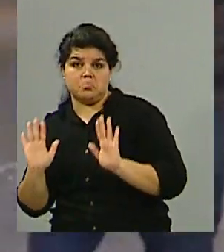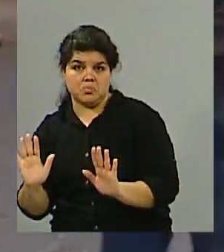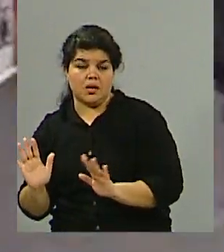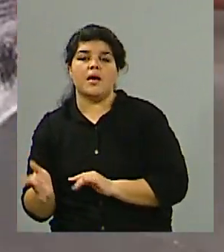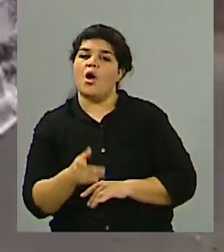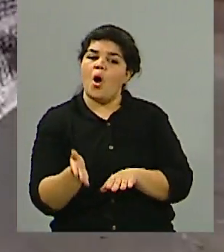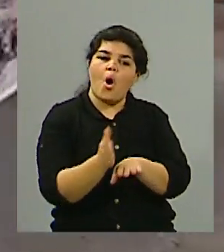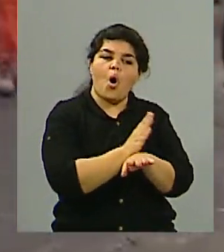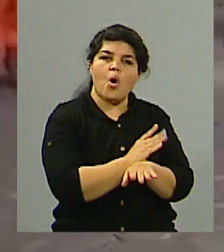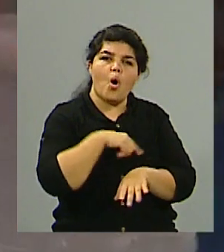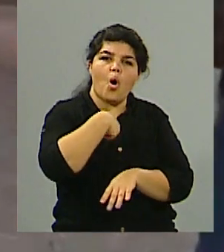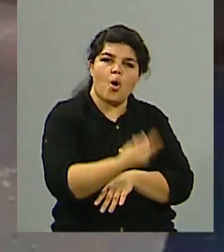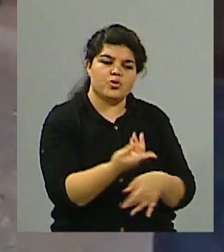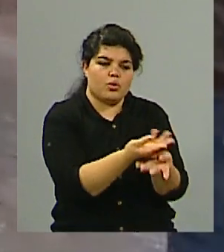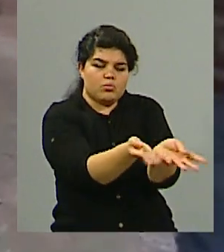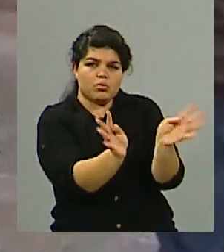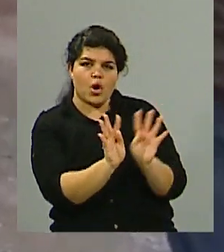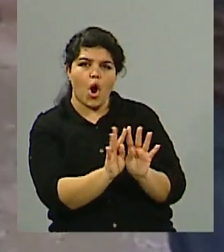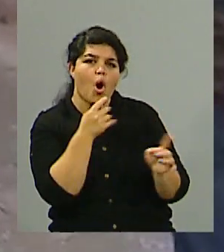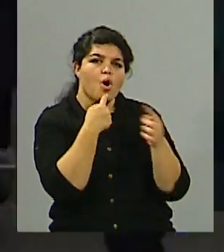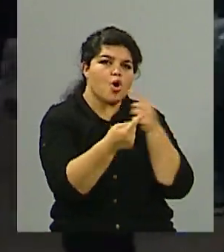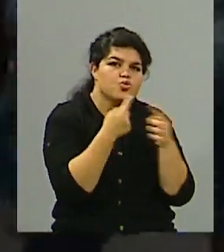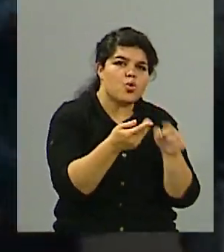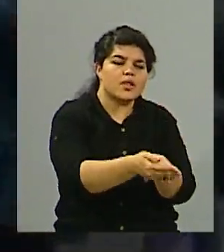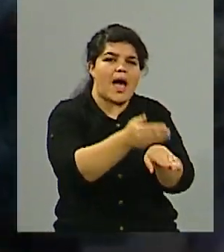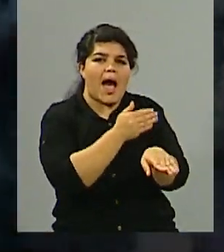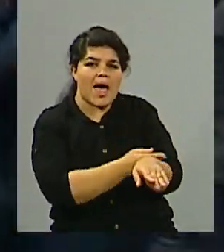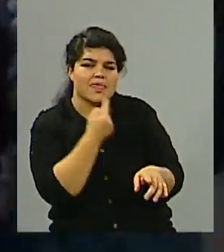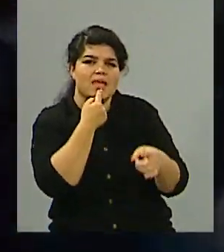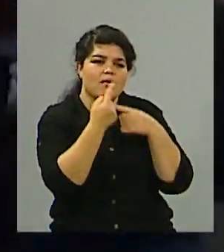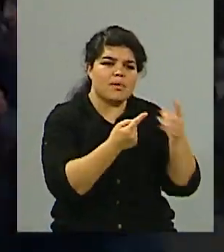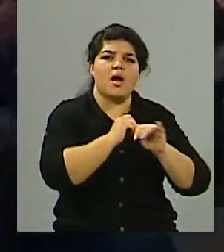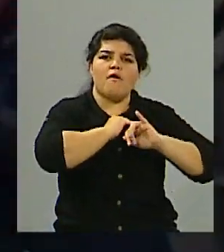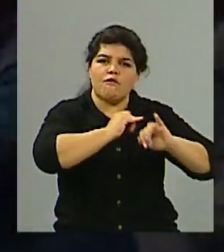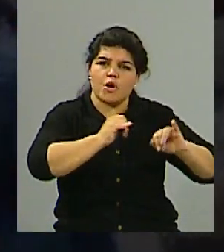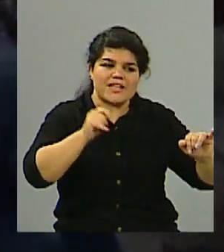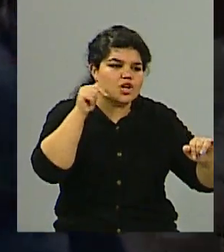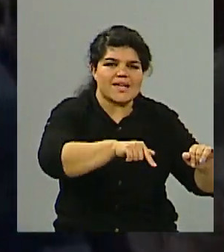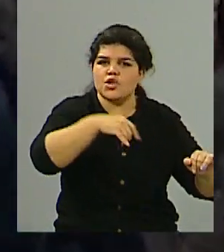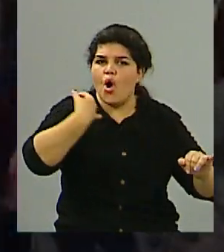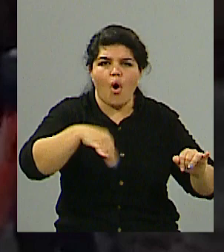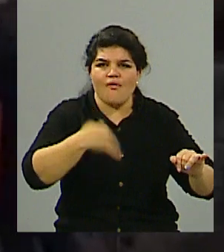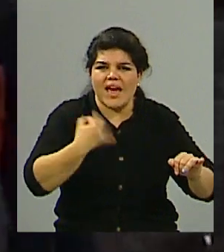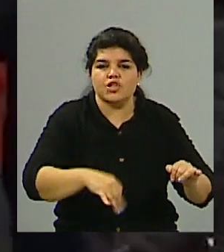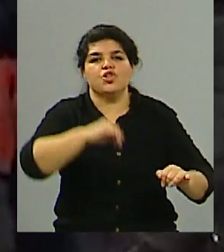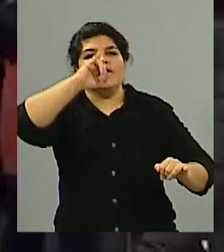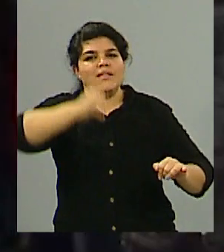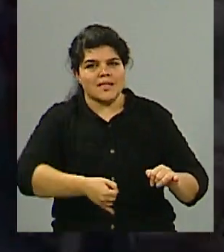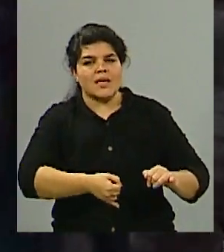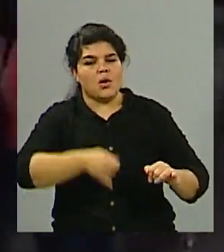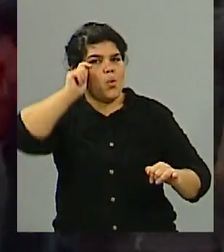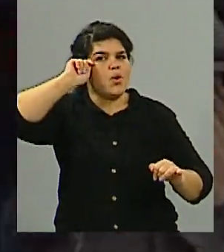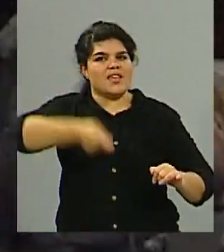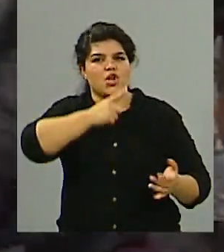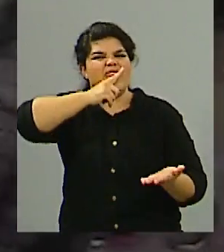libres e informadas, ahí es totalmente distinto, porque la naturaleza jurídica determina una estructura distinta. Y los efectos jurídicos sí son